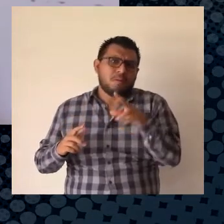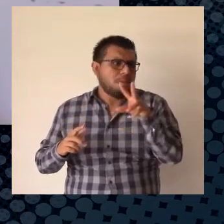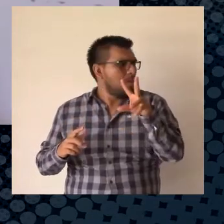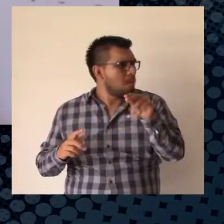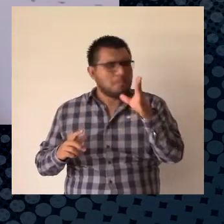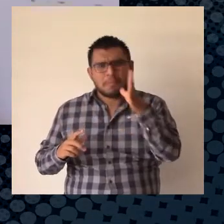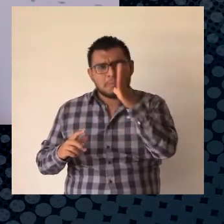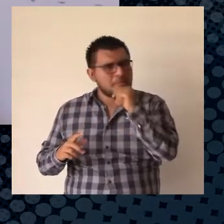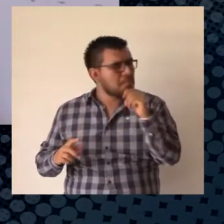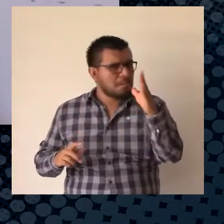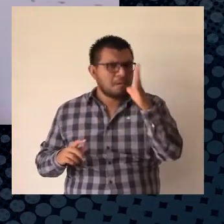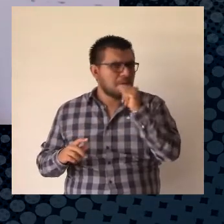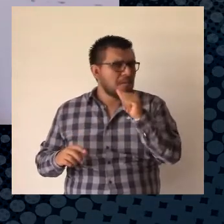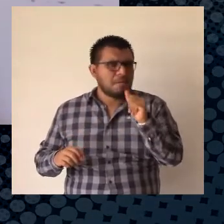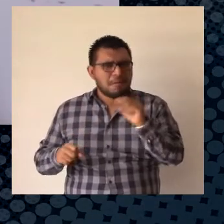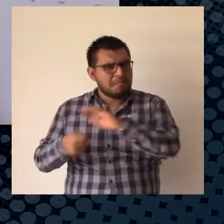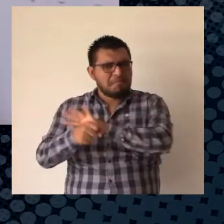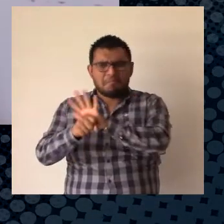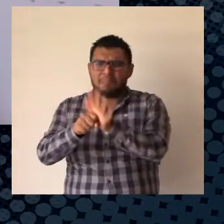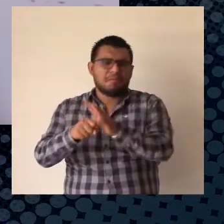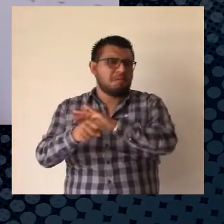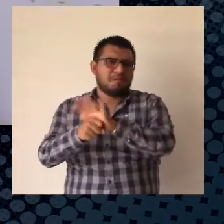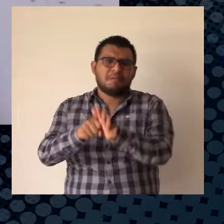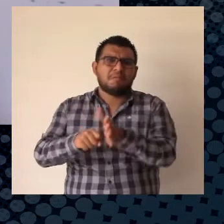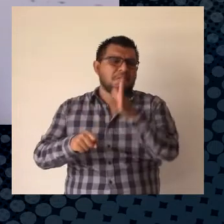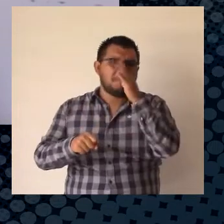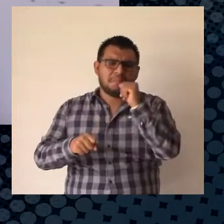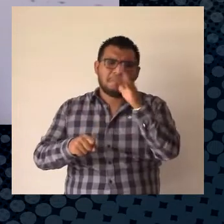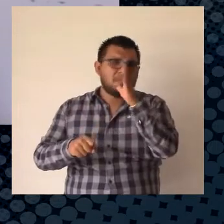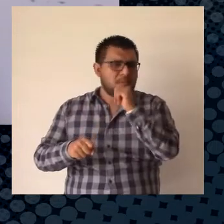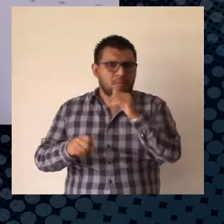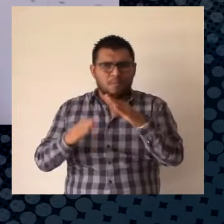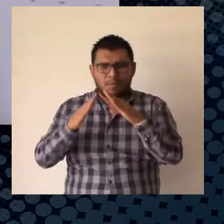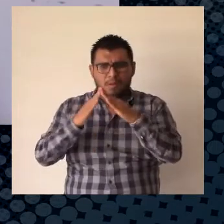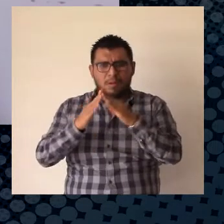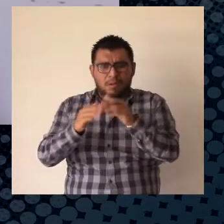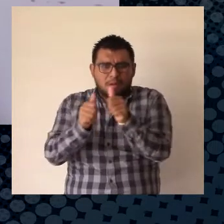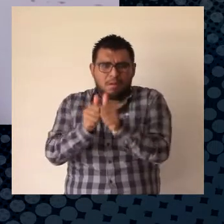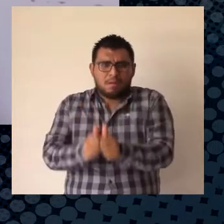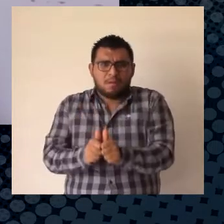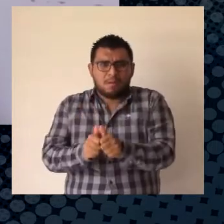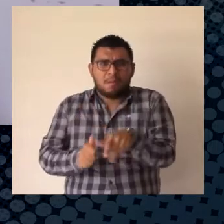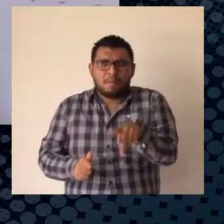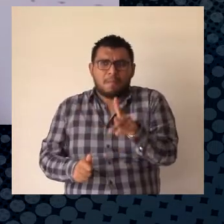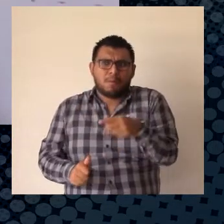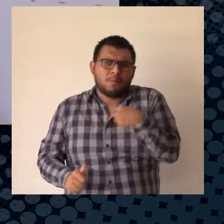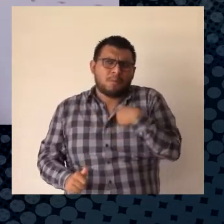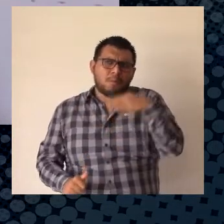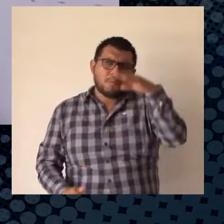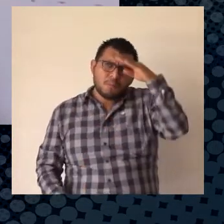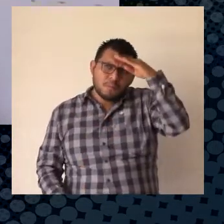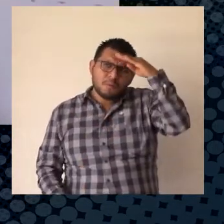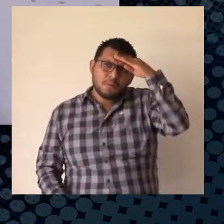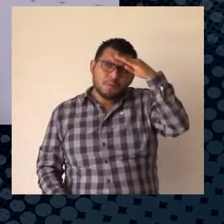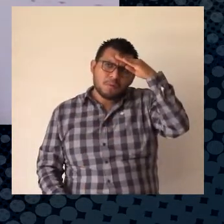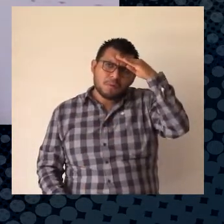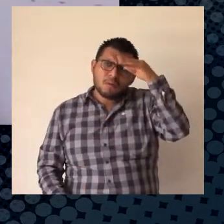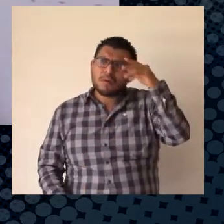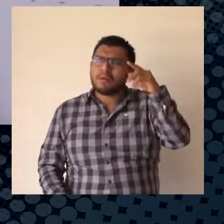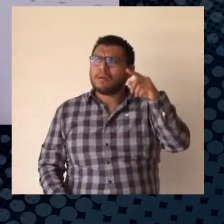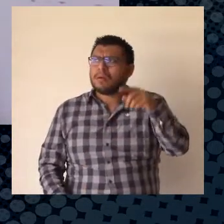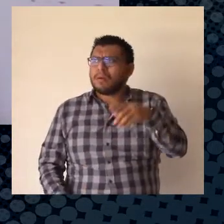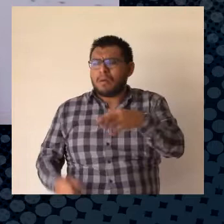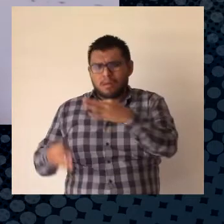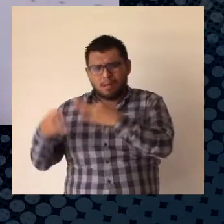puedo ir porque estamos en una pandemia, debemos estar encerrados. Pero yo me puse a pensar, si la señora